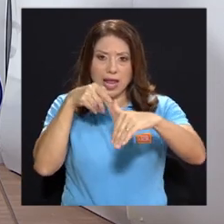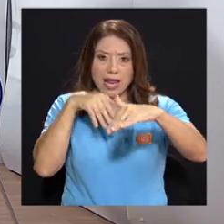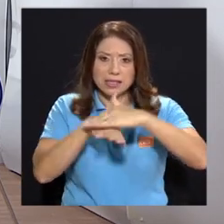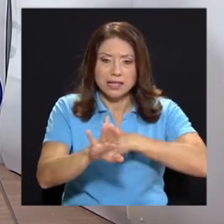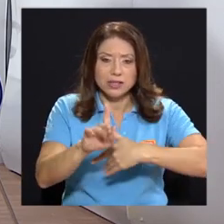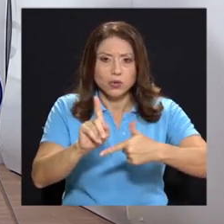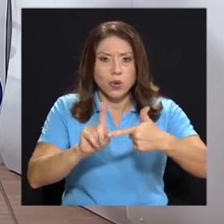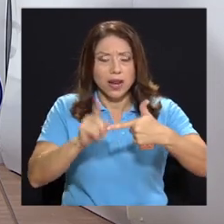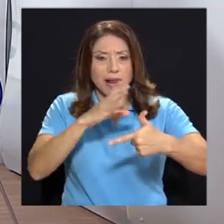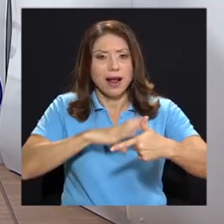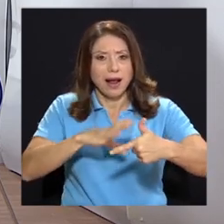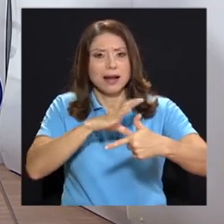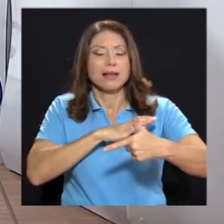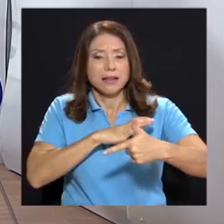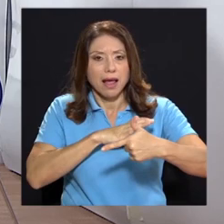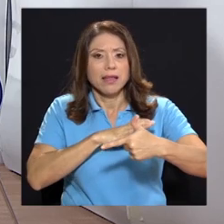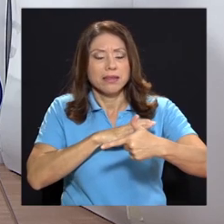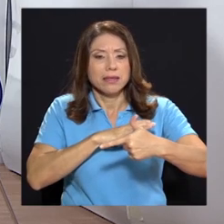d